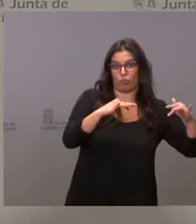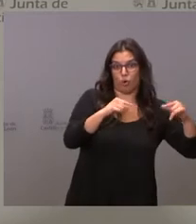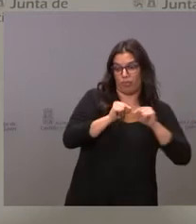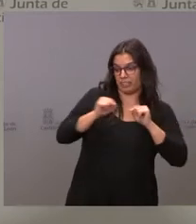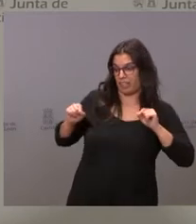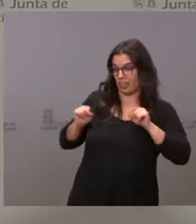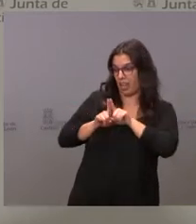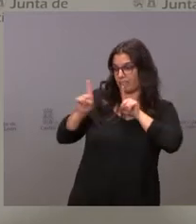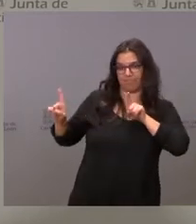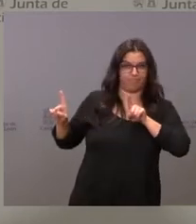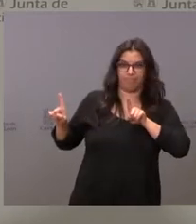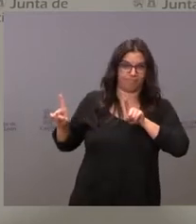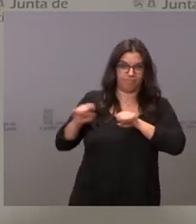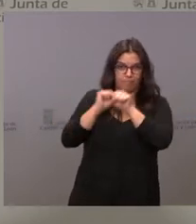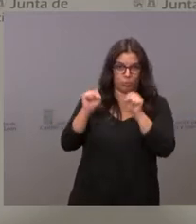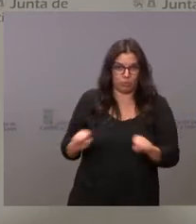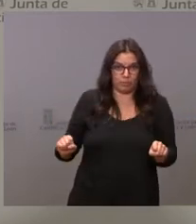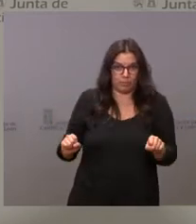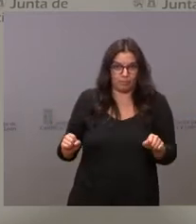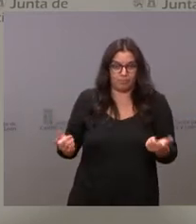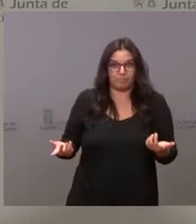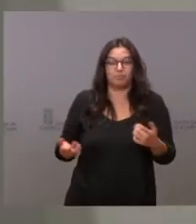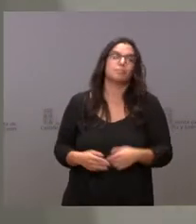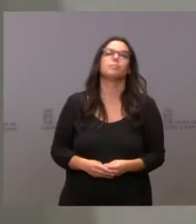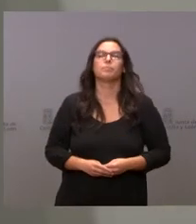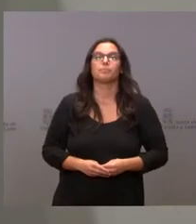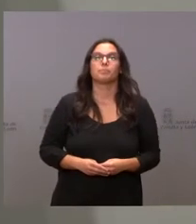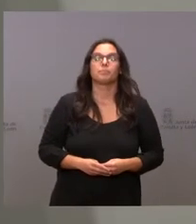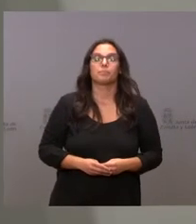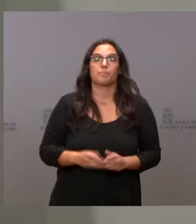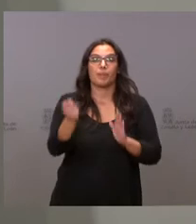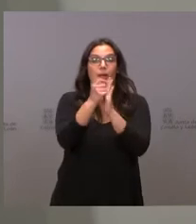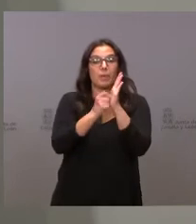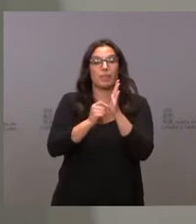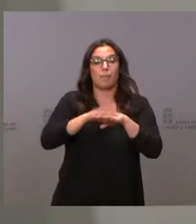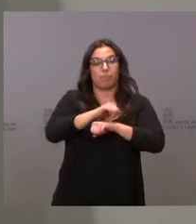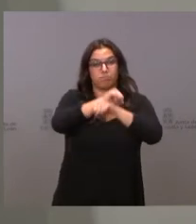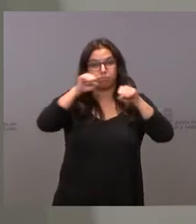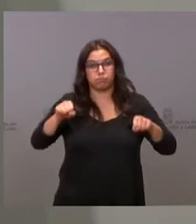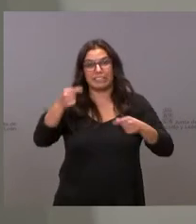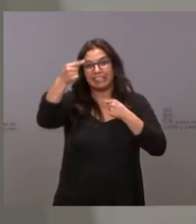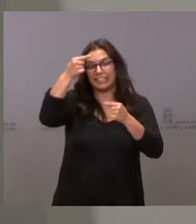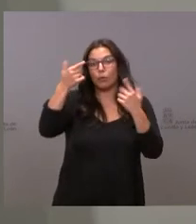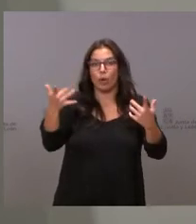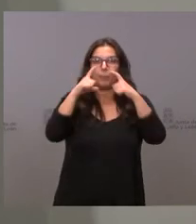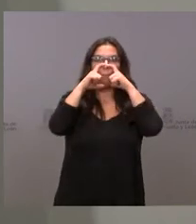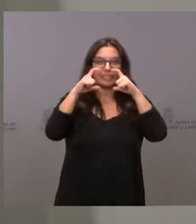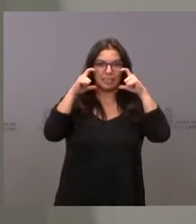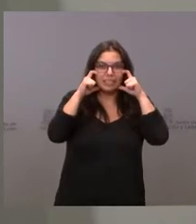no convivientes es algo imposible de mantener. Las medidas a reforzar, naturalmente, son el uso de la